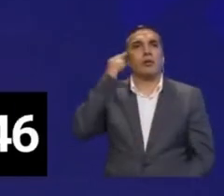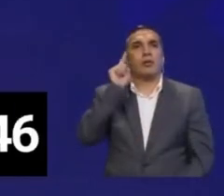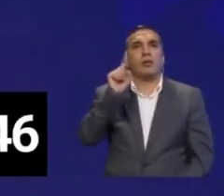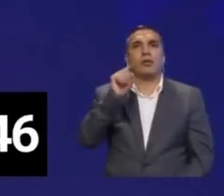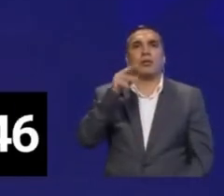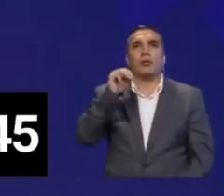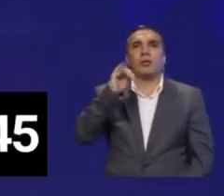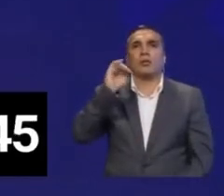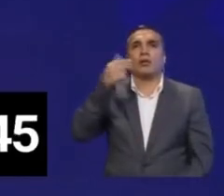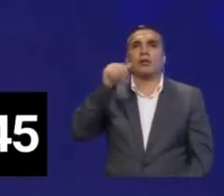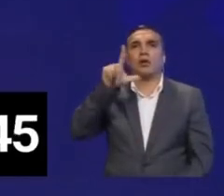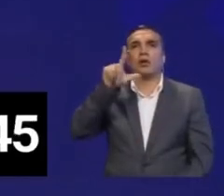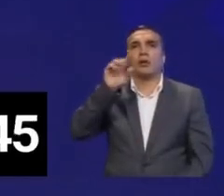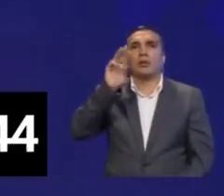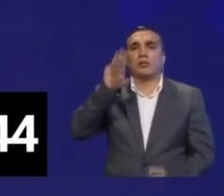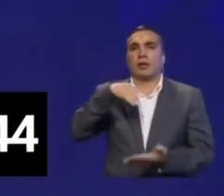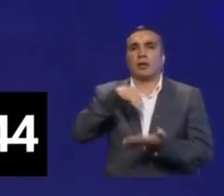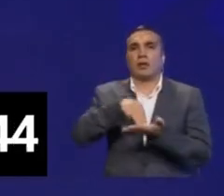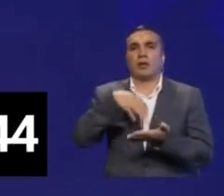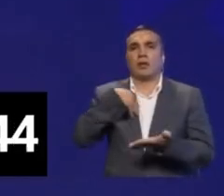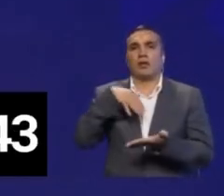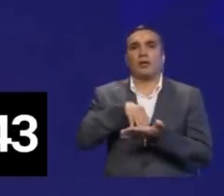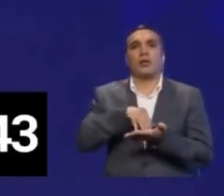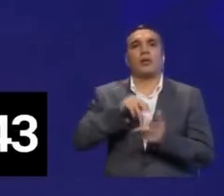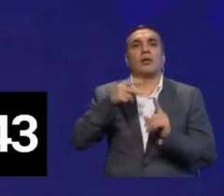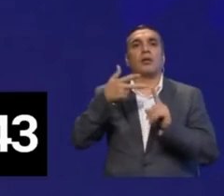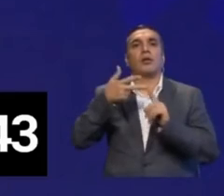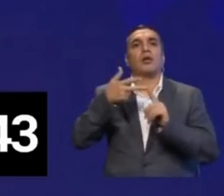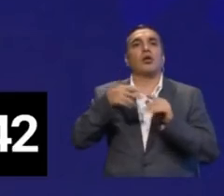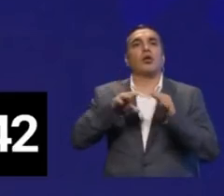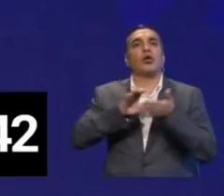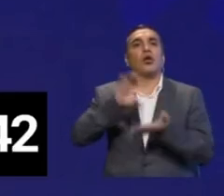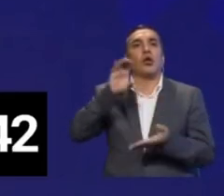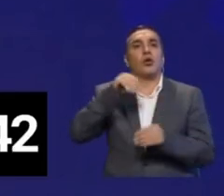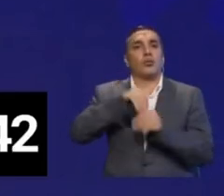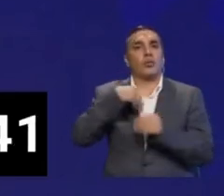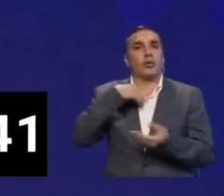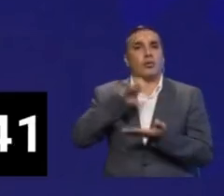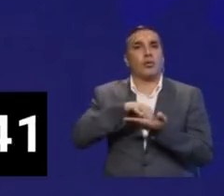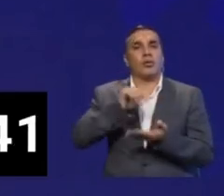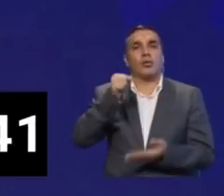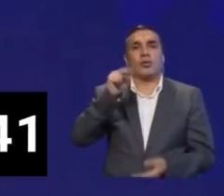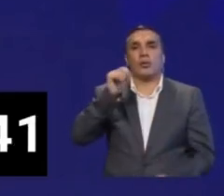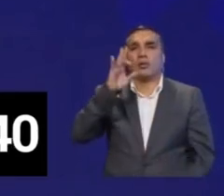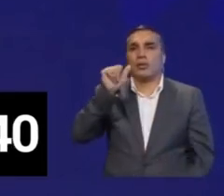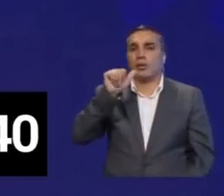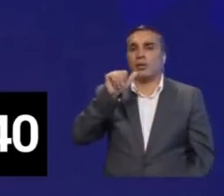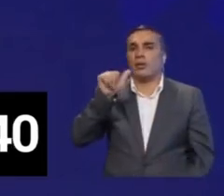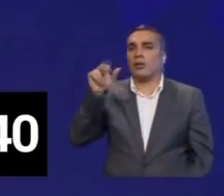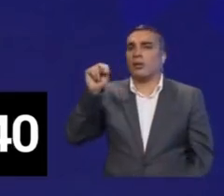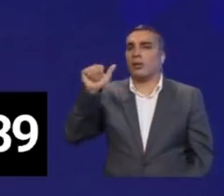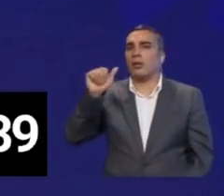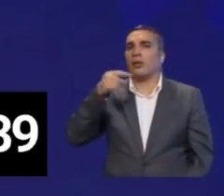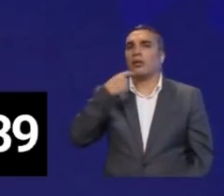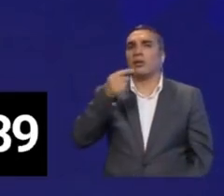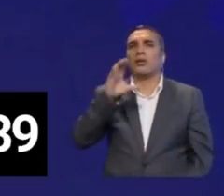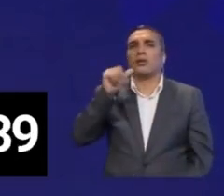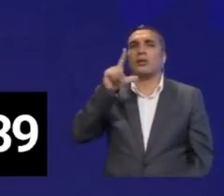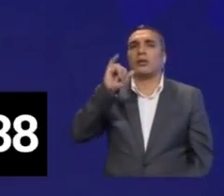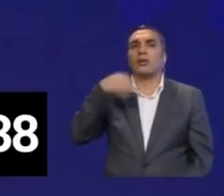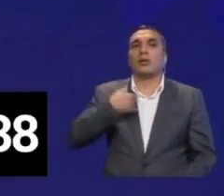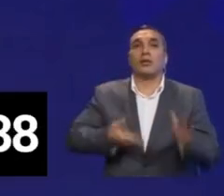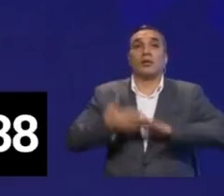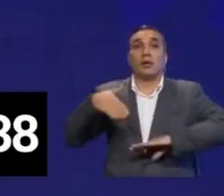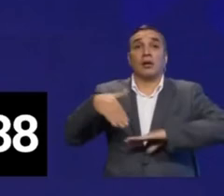Michelle Pinargote, manavita, que cursa el tercero de bachillerato en mi provincia, allá en Santana. ¿Qué dice? Mira, Celi, tengo que cruzar